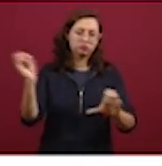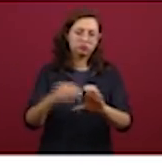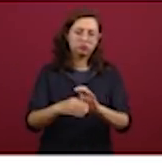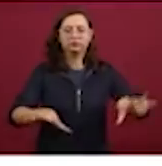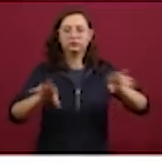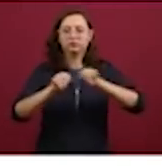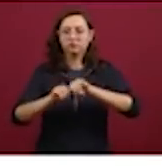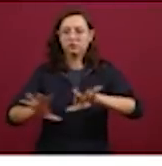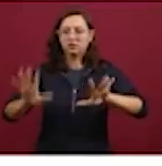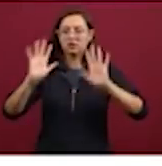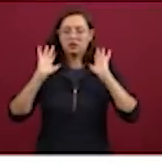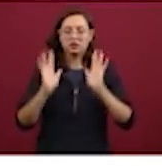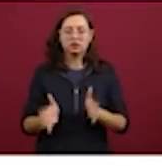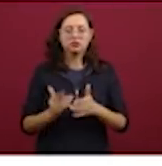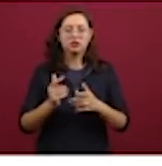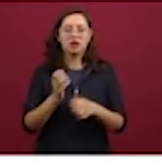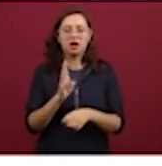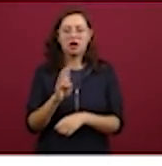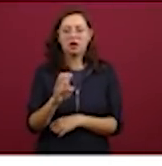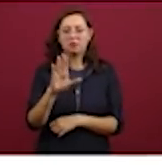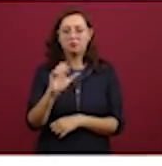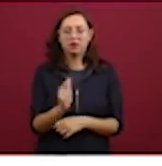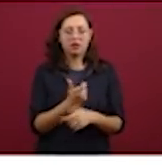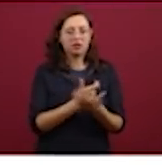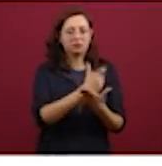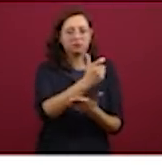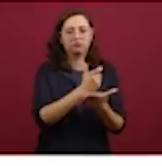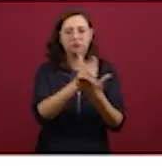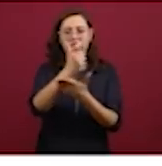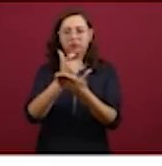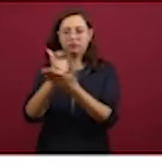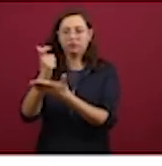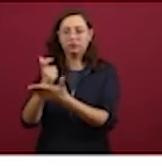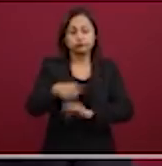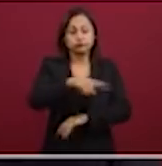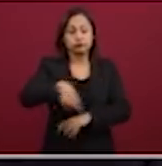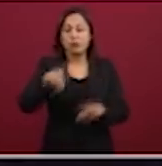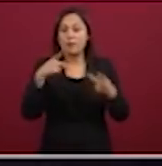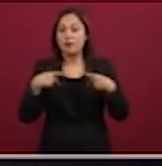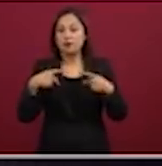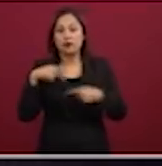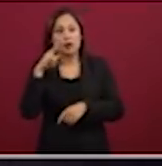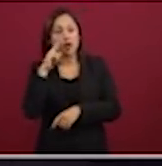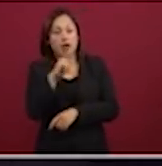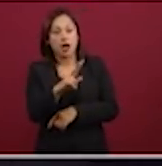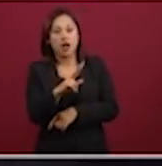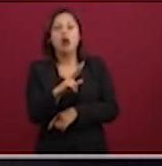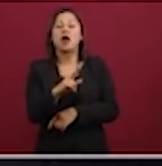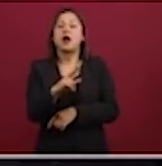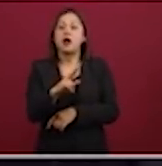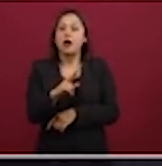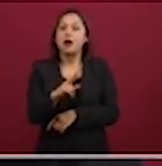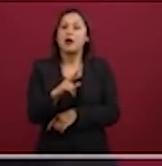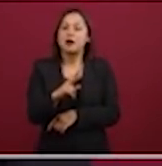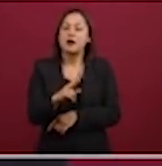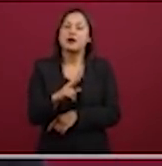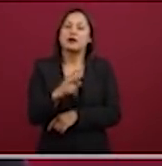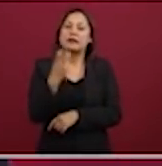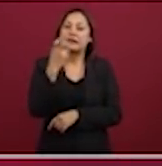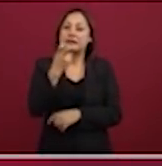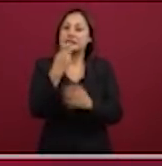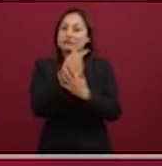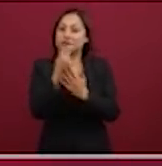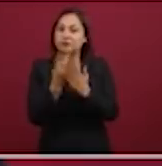y aseguró que todo lo que se está ahorrando se destina al pueblo tenemos como propósito